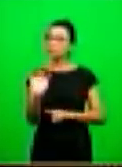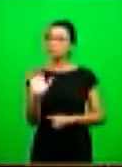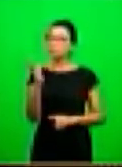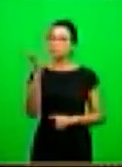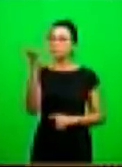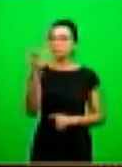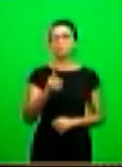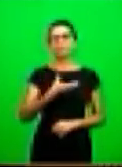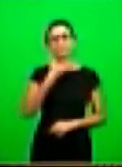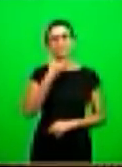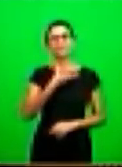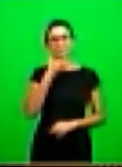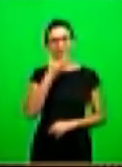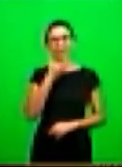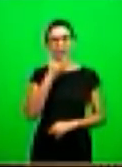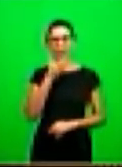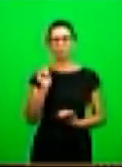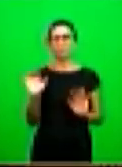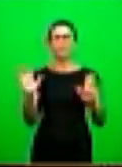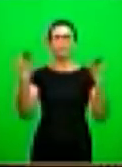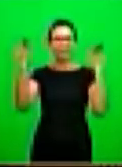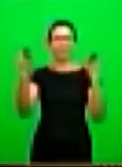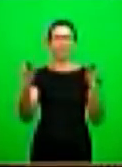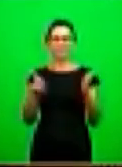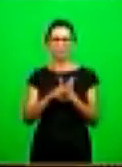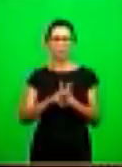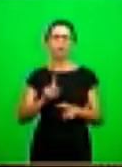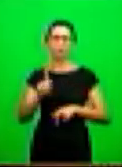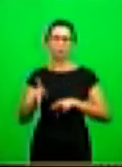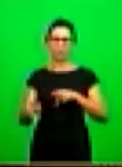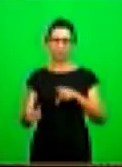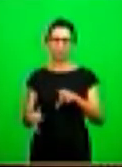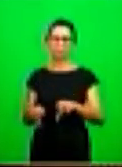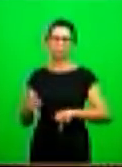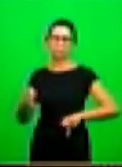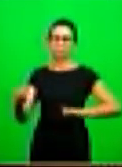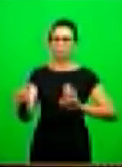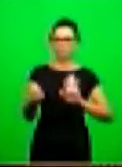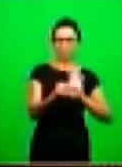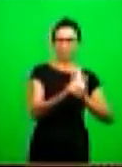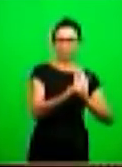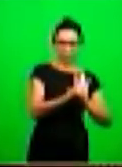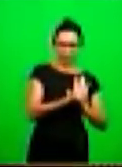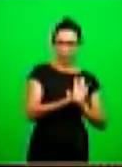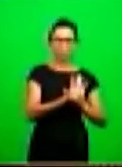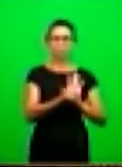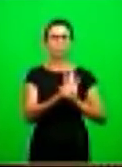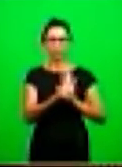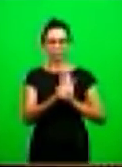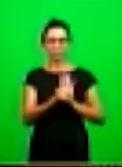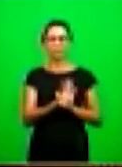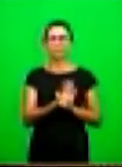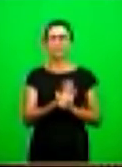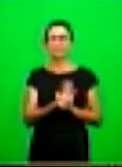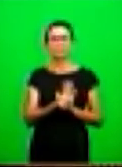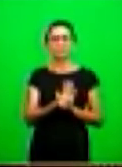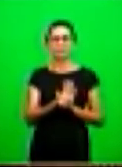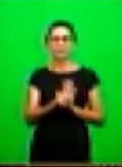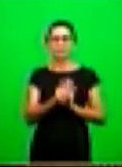proféticas. Navidad es una fiesta popular que marcó en verdad el tiempo del hombre.